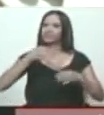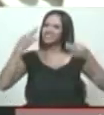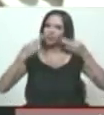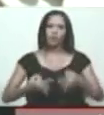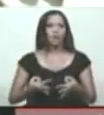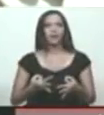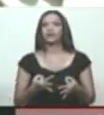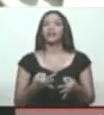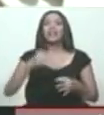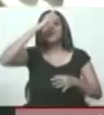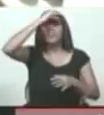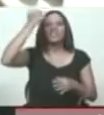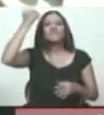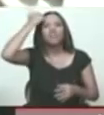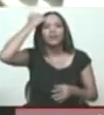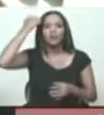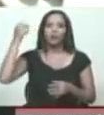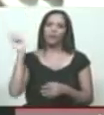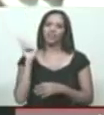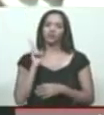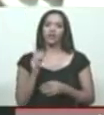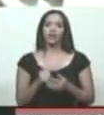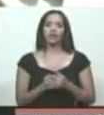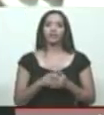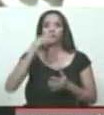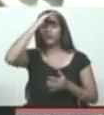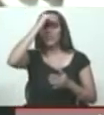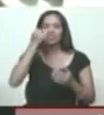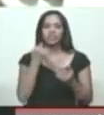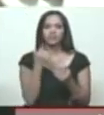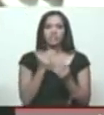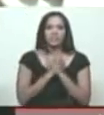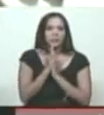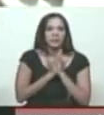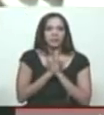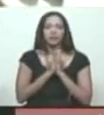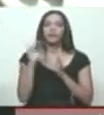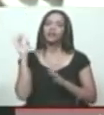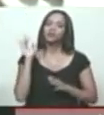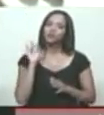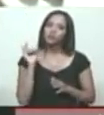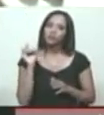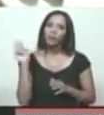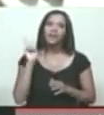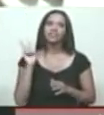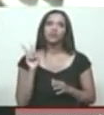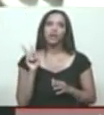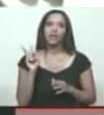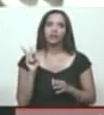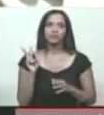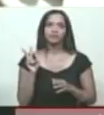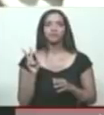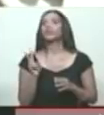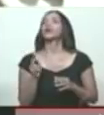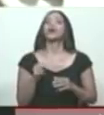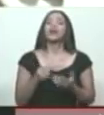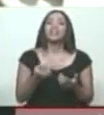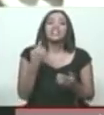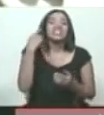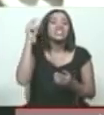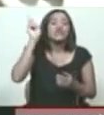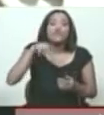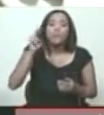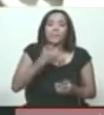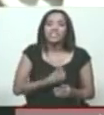está enfermo con Venezuela. Donald Trump está obsesionado con Venezuela. Hace cosas que jamás ningún presidente norteamericano